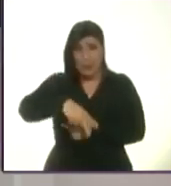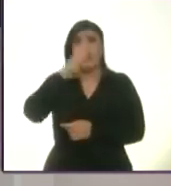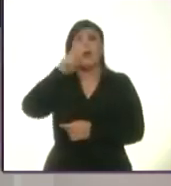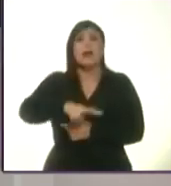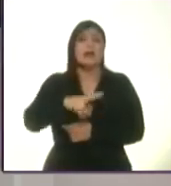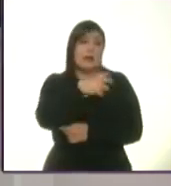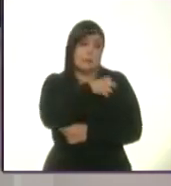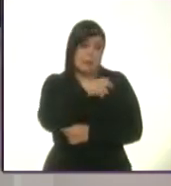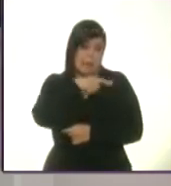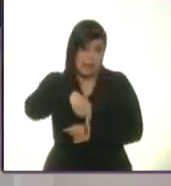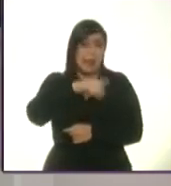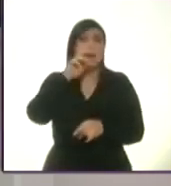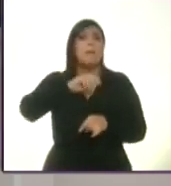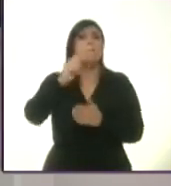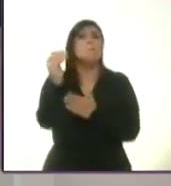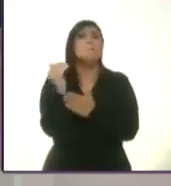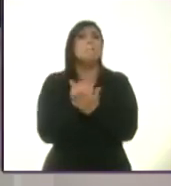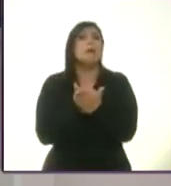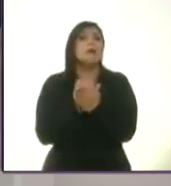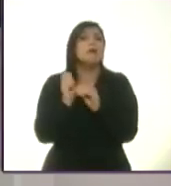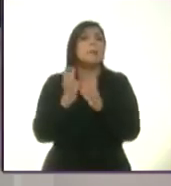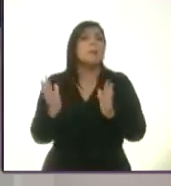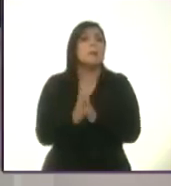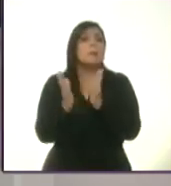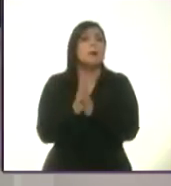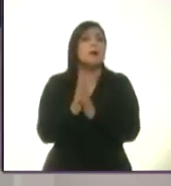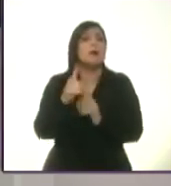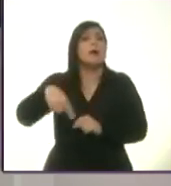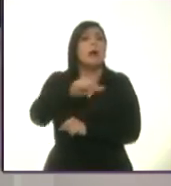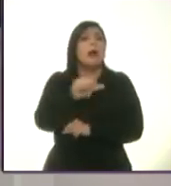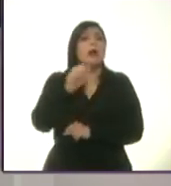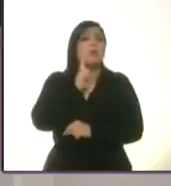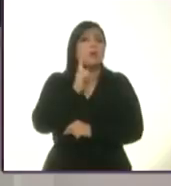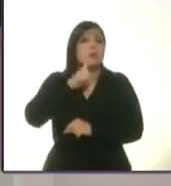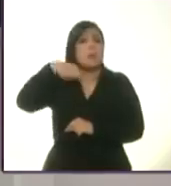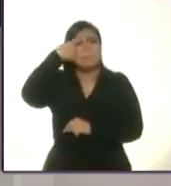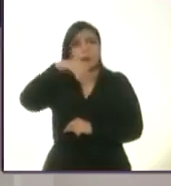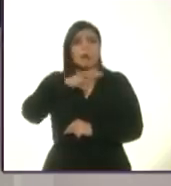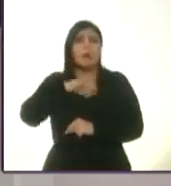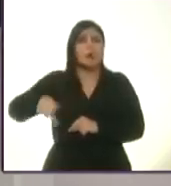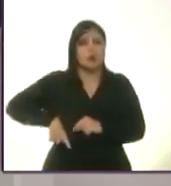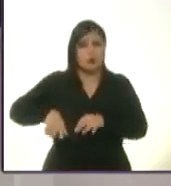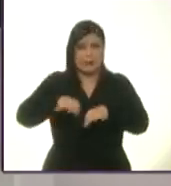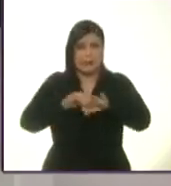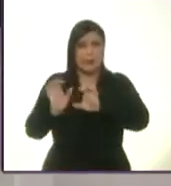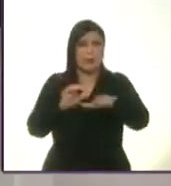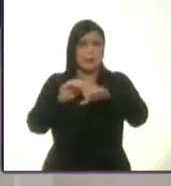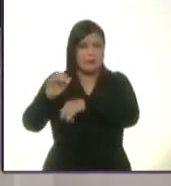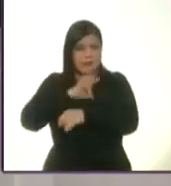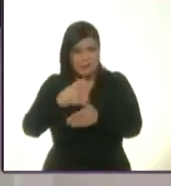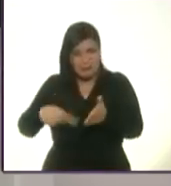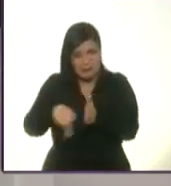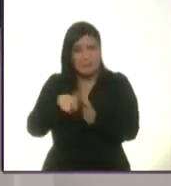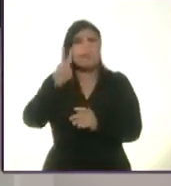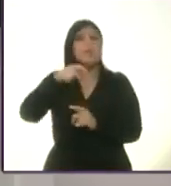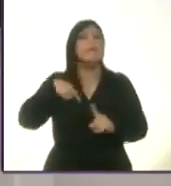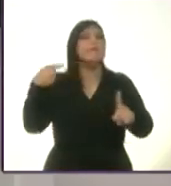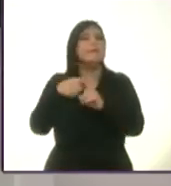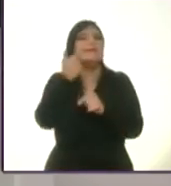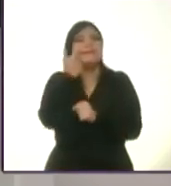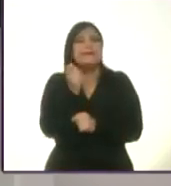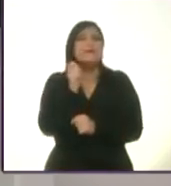entidad con menor participación por parte de mujeres en la administración pública preguntarle concretamente que